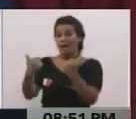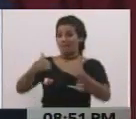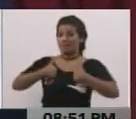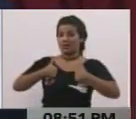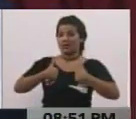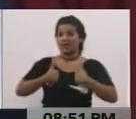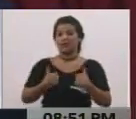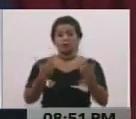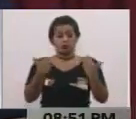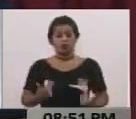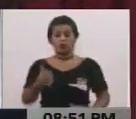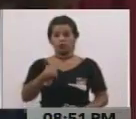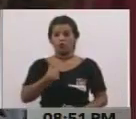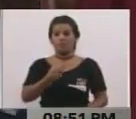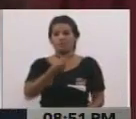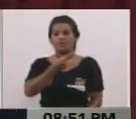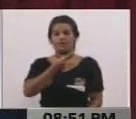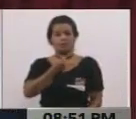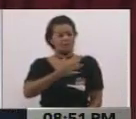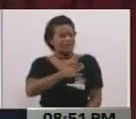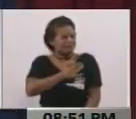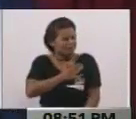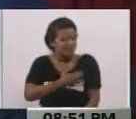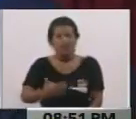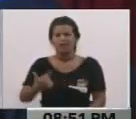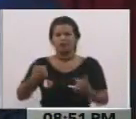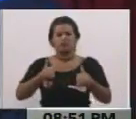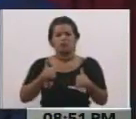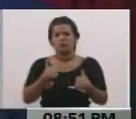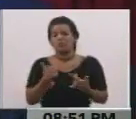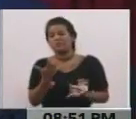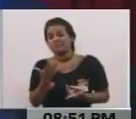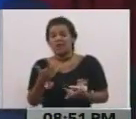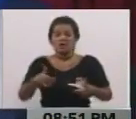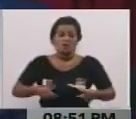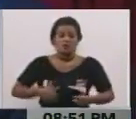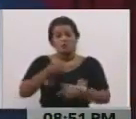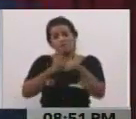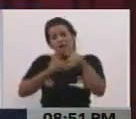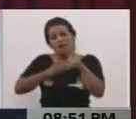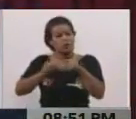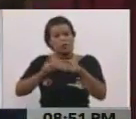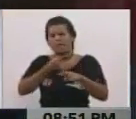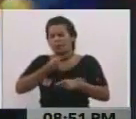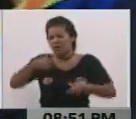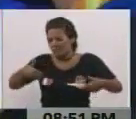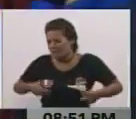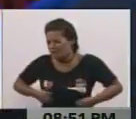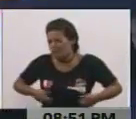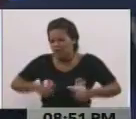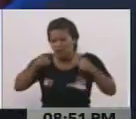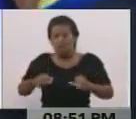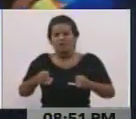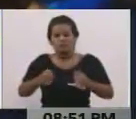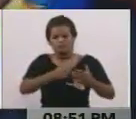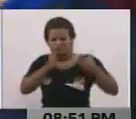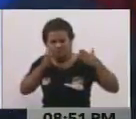persona que me gusta entregarlo todo a la hora de saltar. Claro. Y ver a mis compatriotas